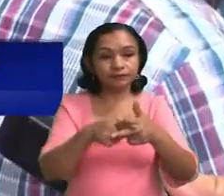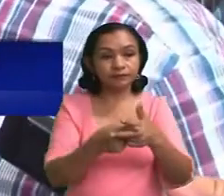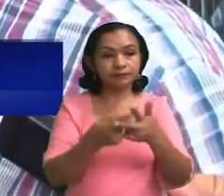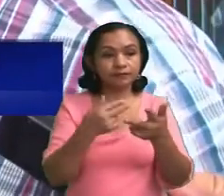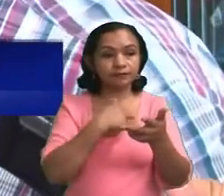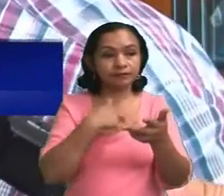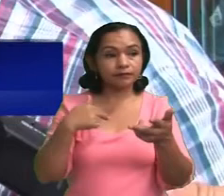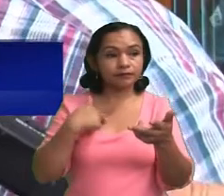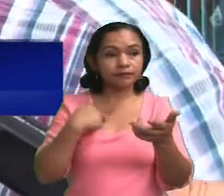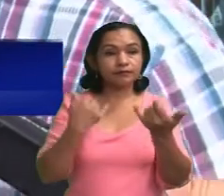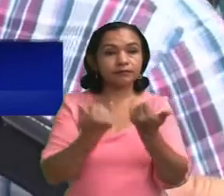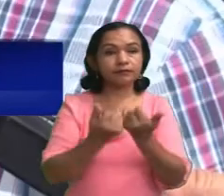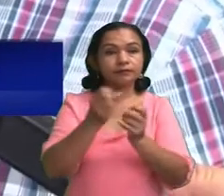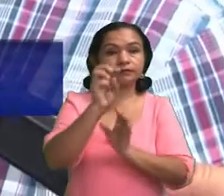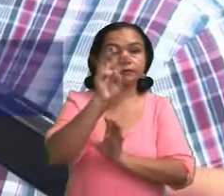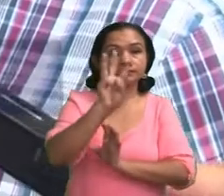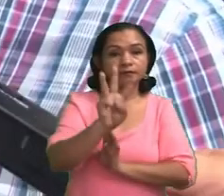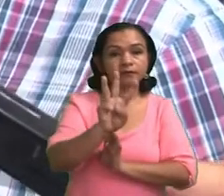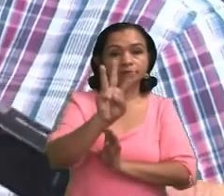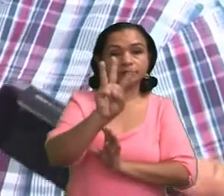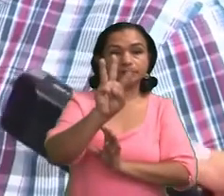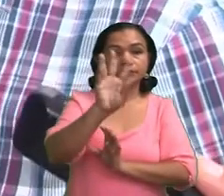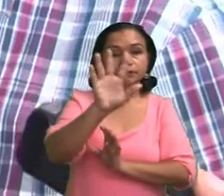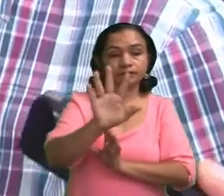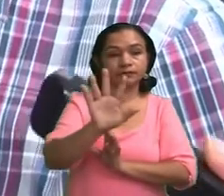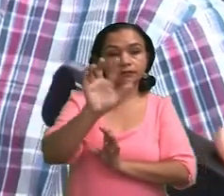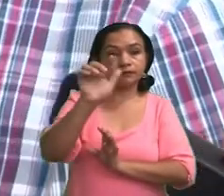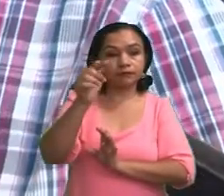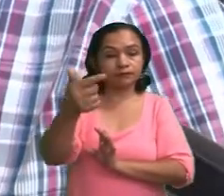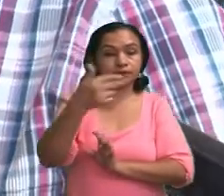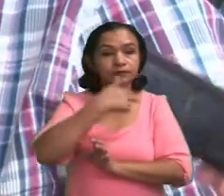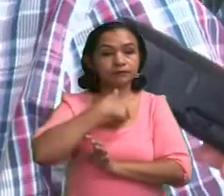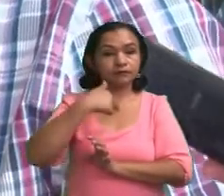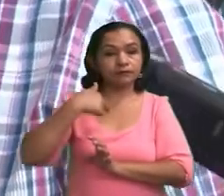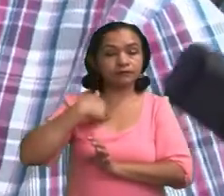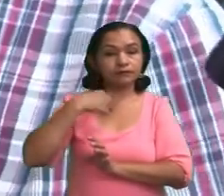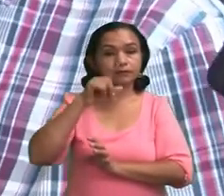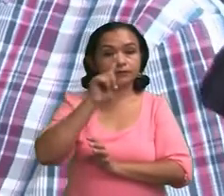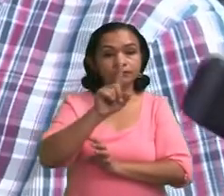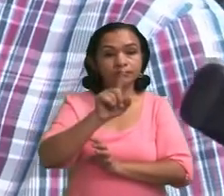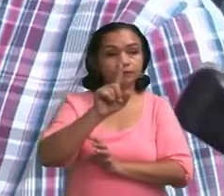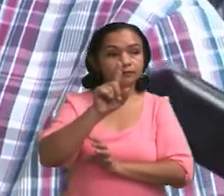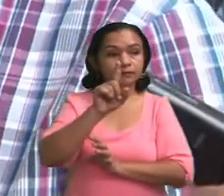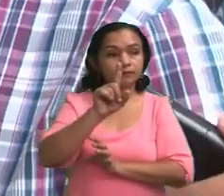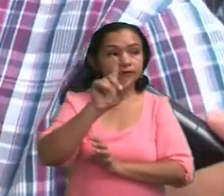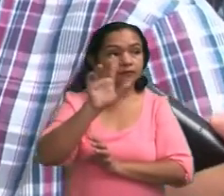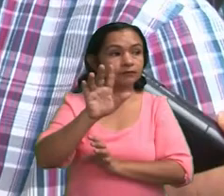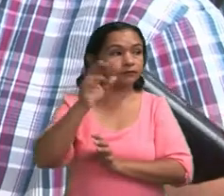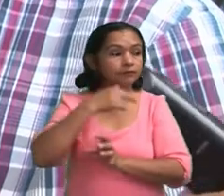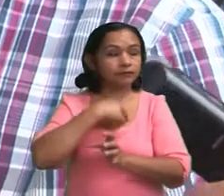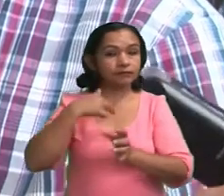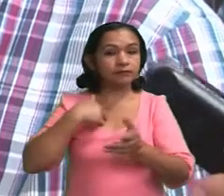tenía 357 normas. Entre ellas están 158 normas